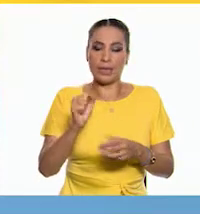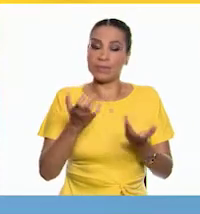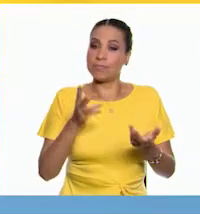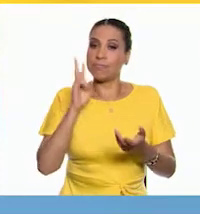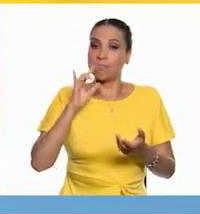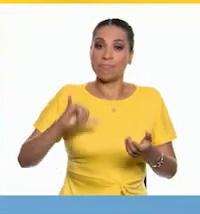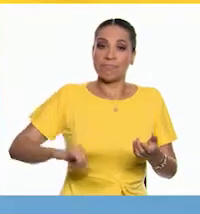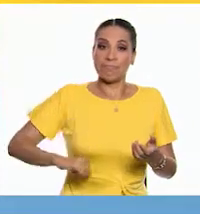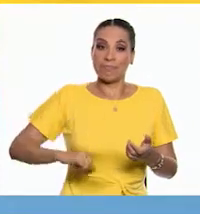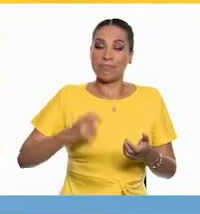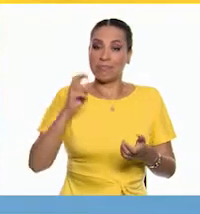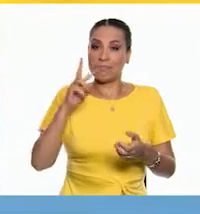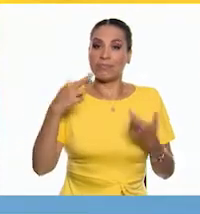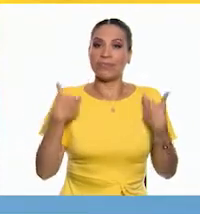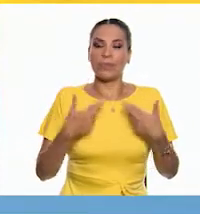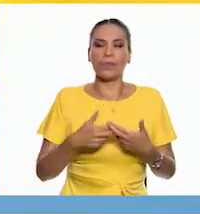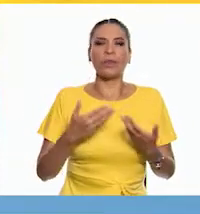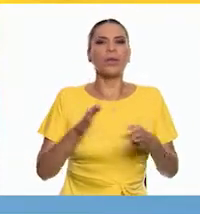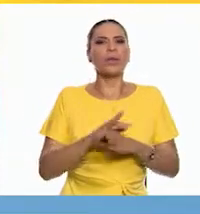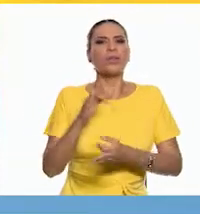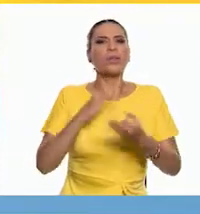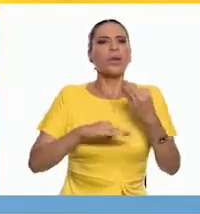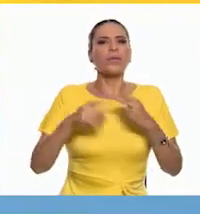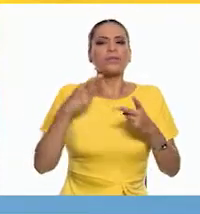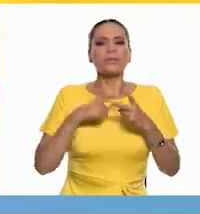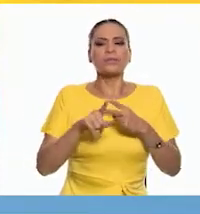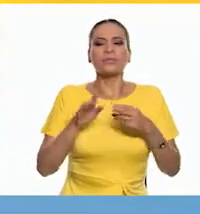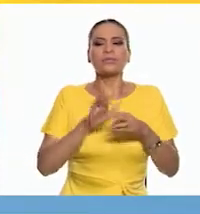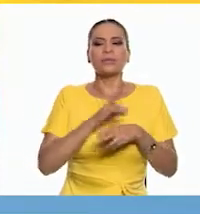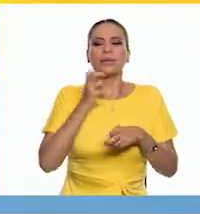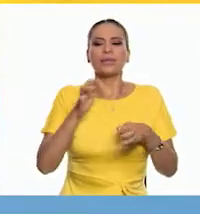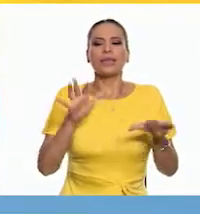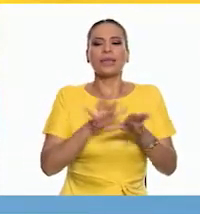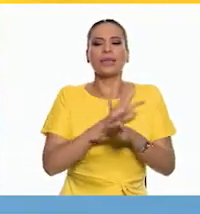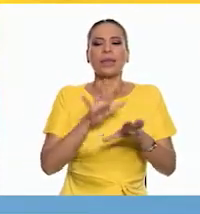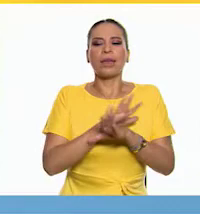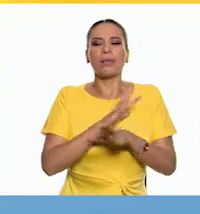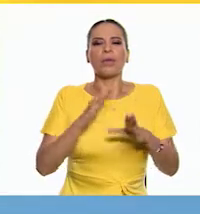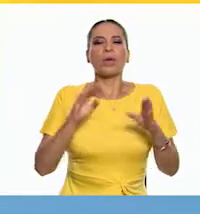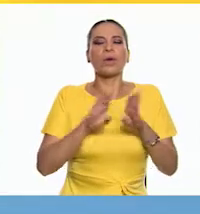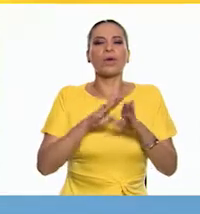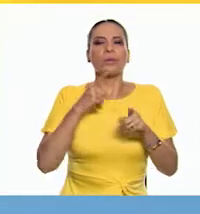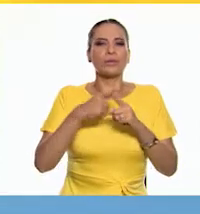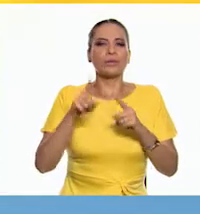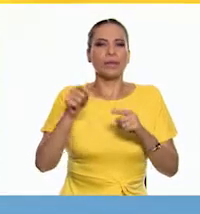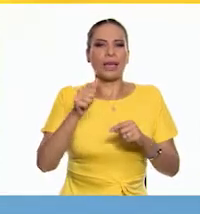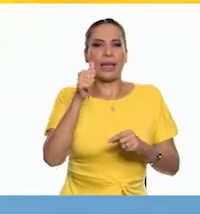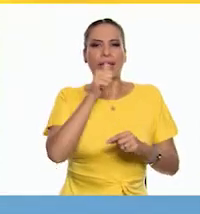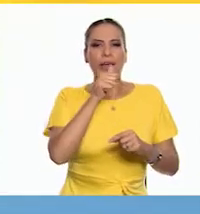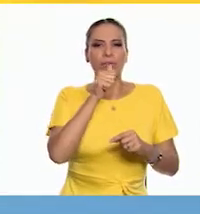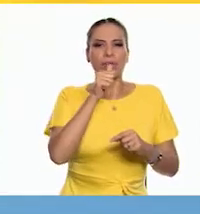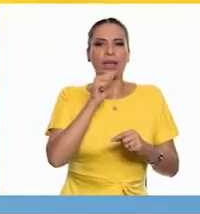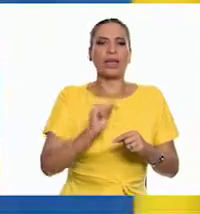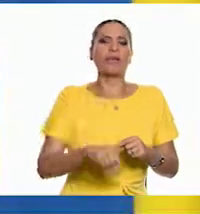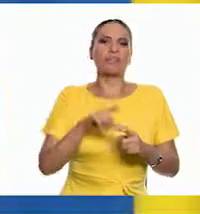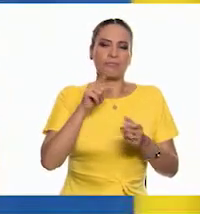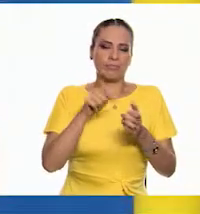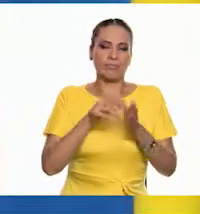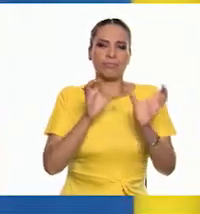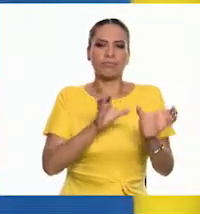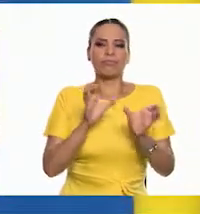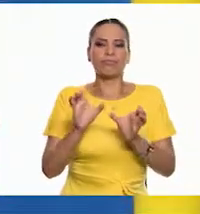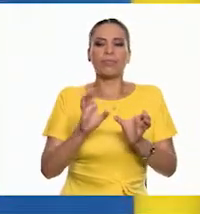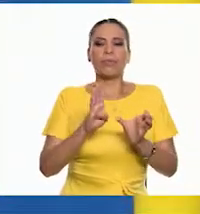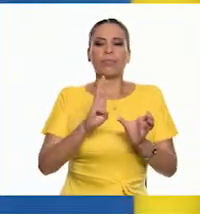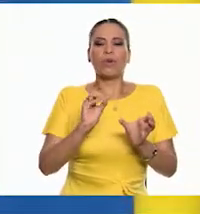¡Qué interesante, maestra! Entonces todo comenzó por este cambio de casa de los Austria a los Borbones. Así